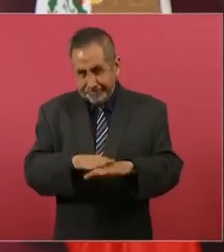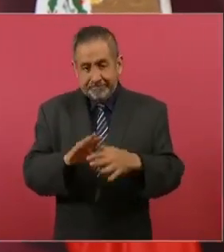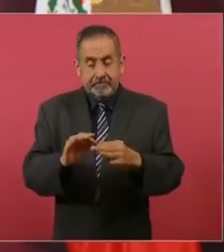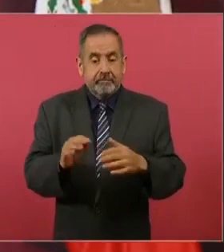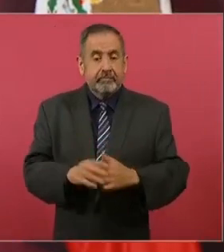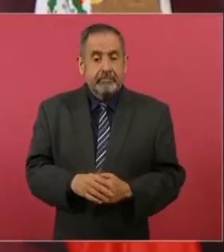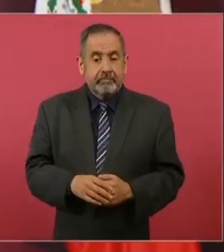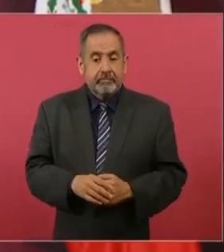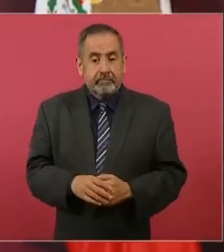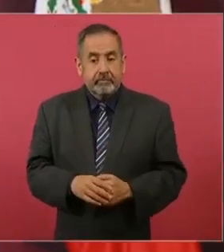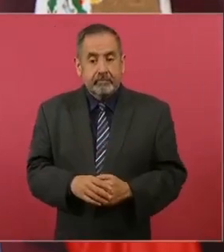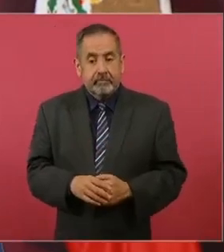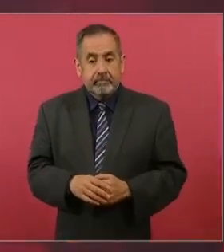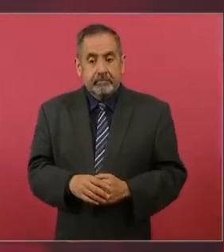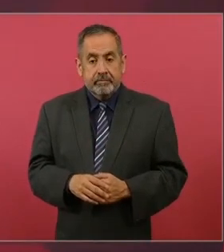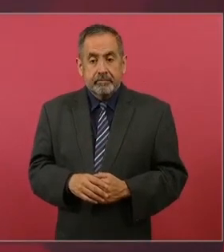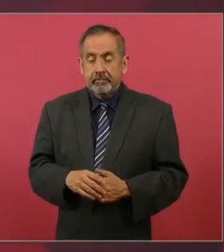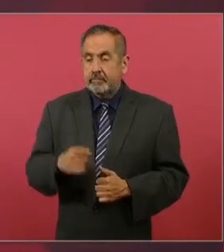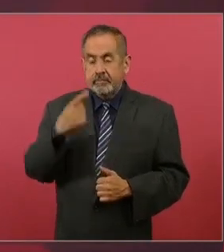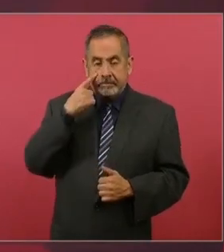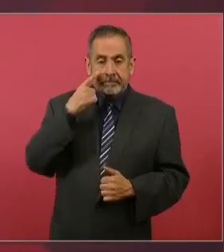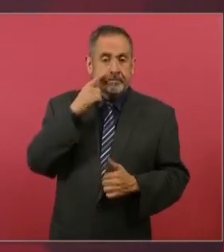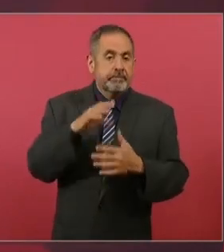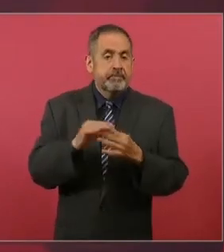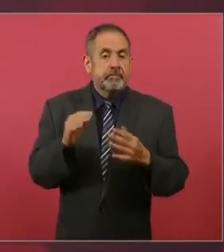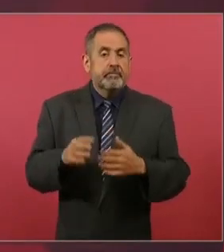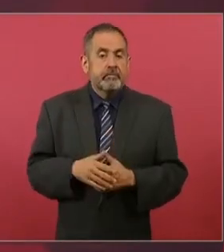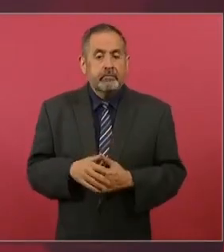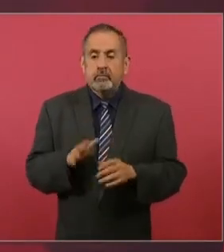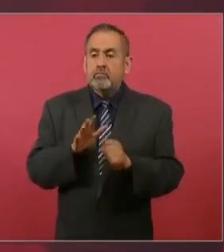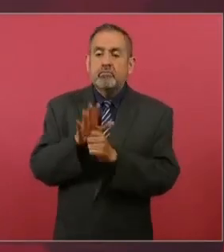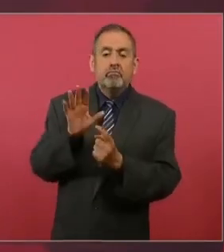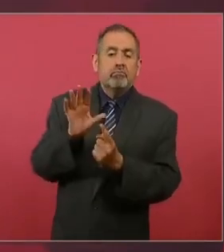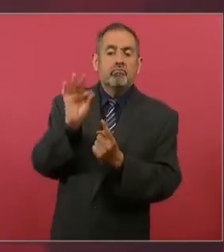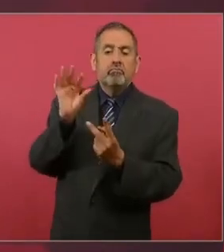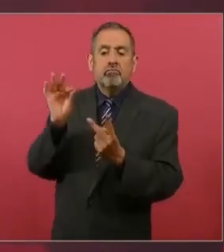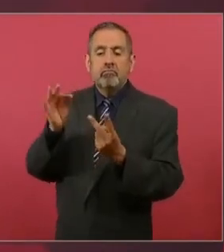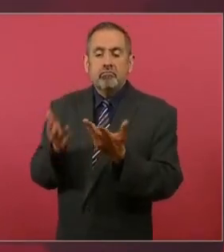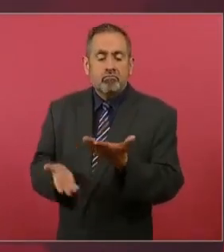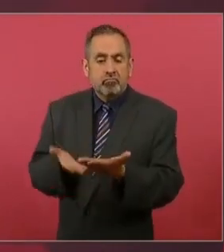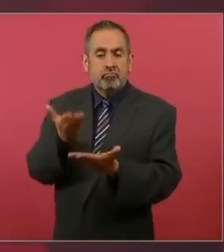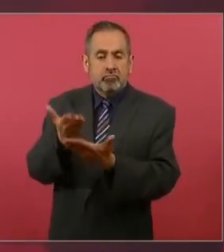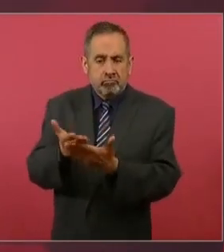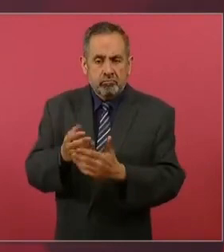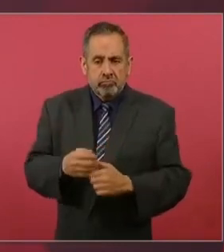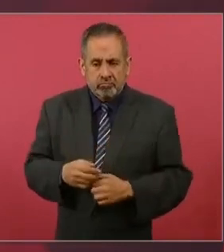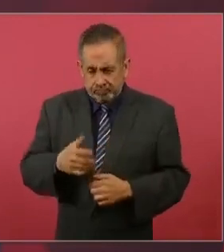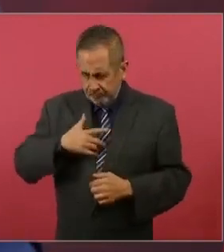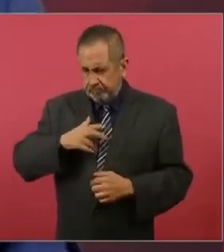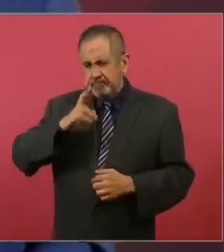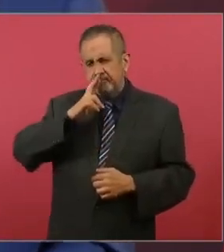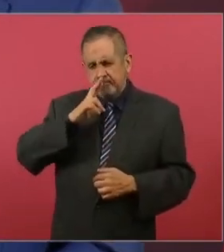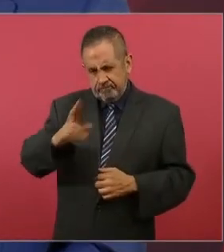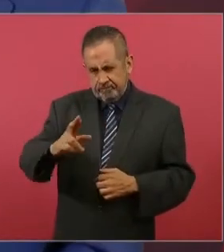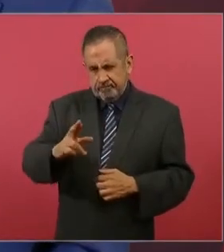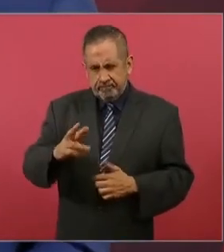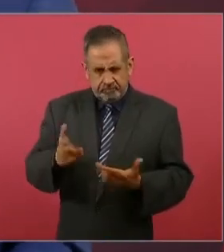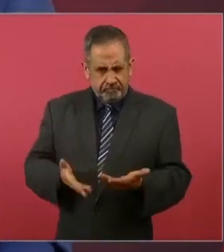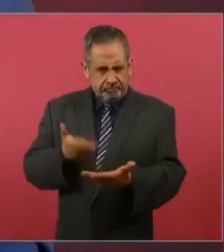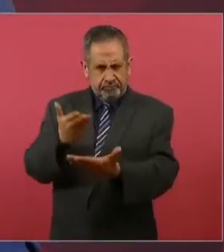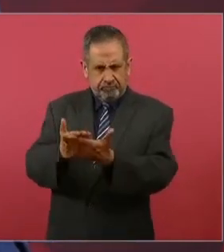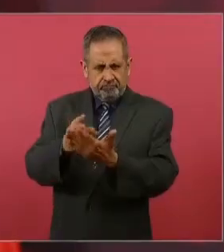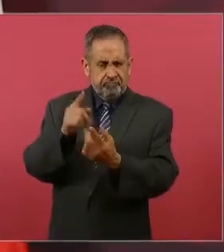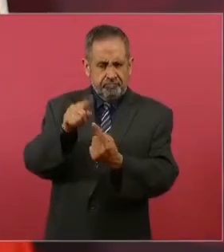ya que estás censurando, a ver, ¿y qué propones? Les voy a